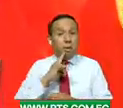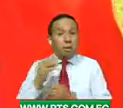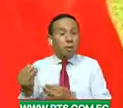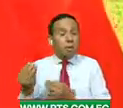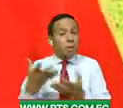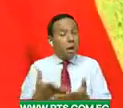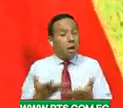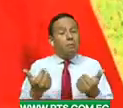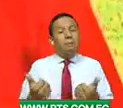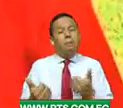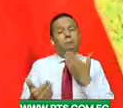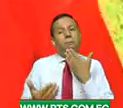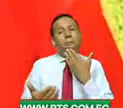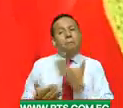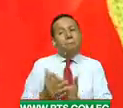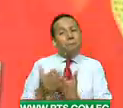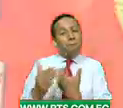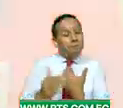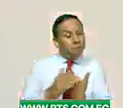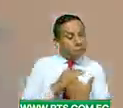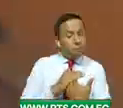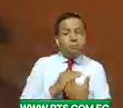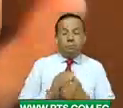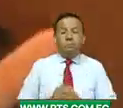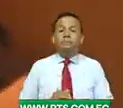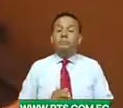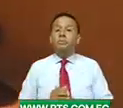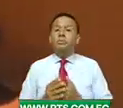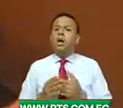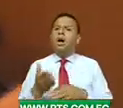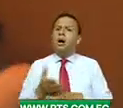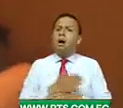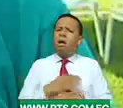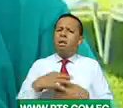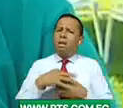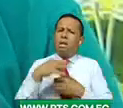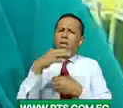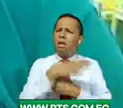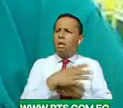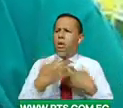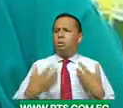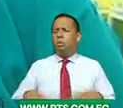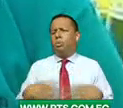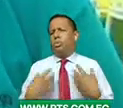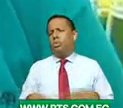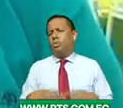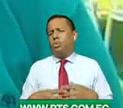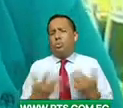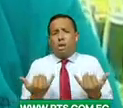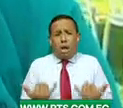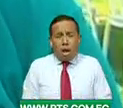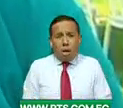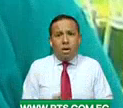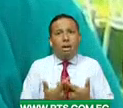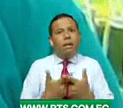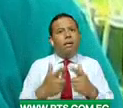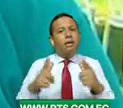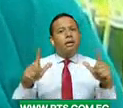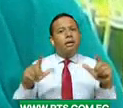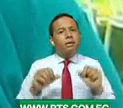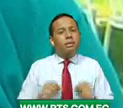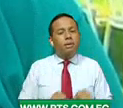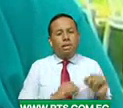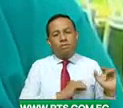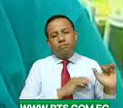muy agradecidas por la invitación que nos ha hecho. Después de la pandemia, un momento de distracción, que ellos hayan podido salir, están